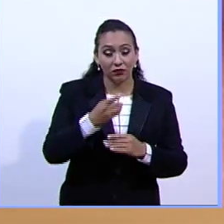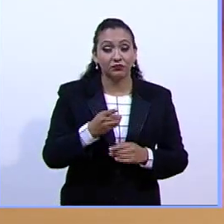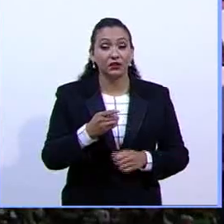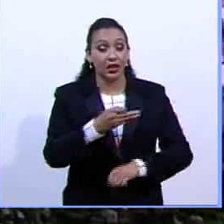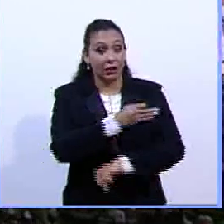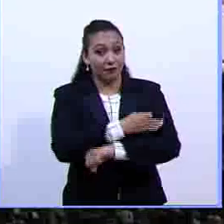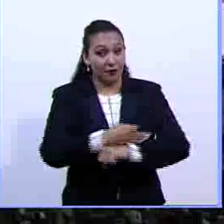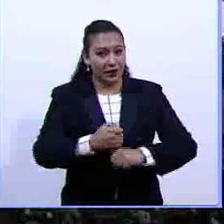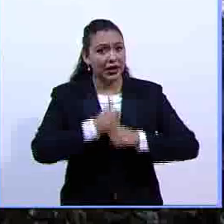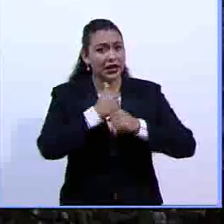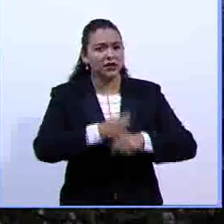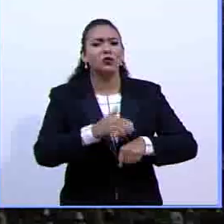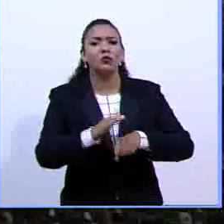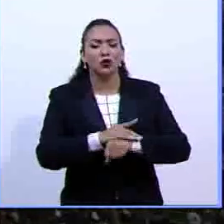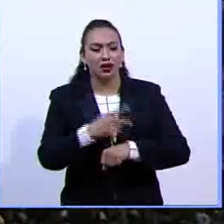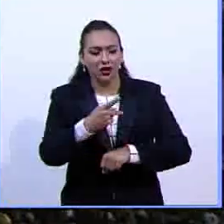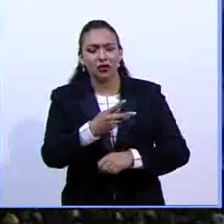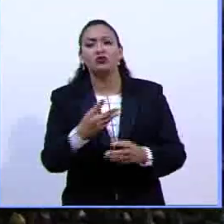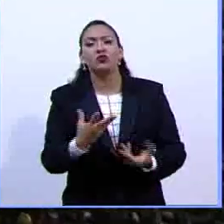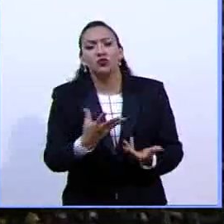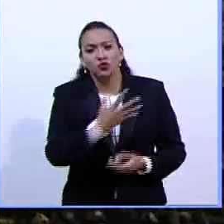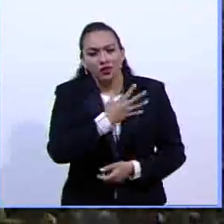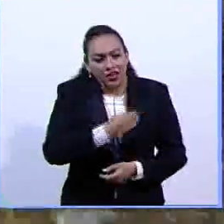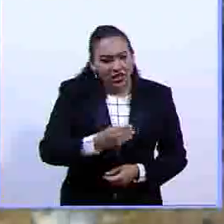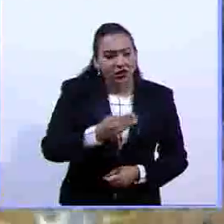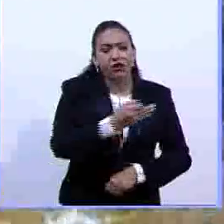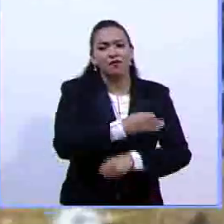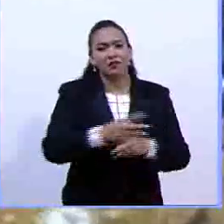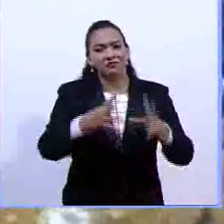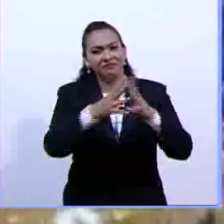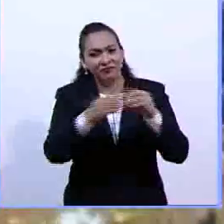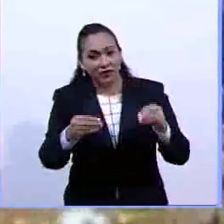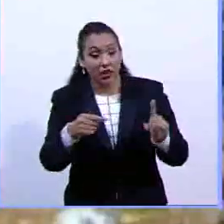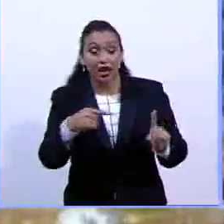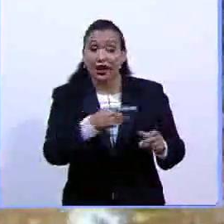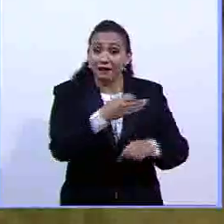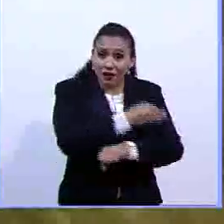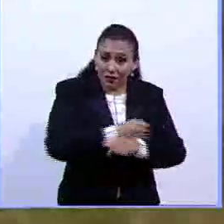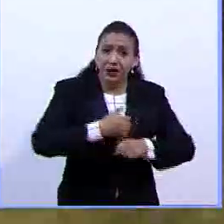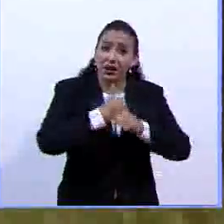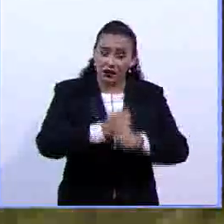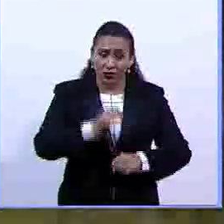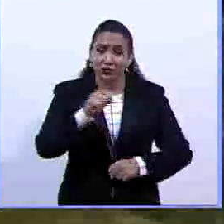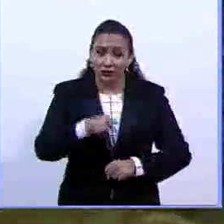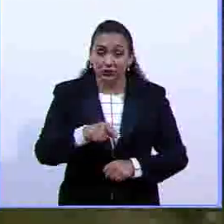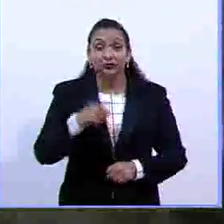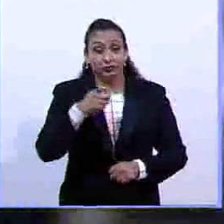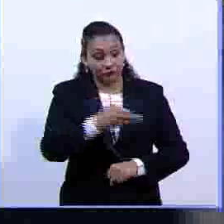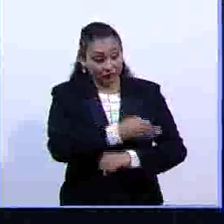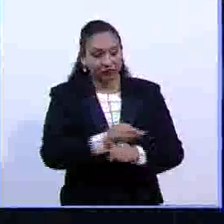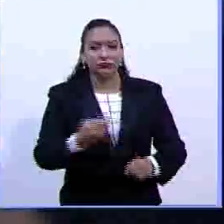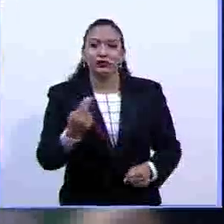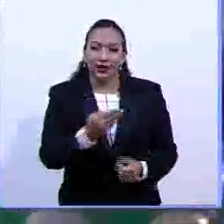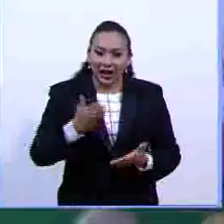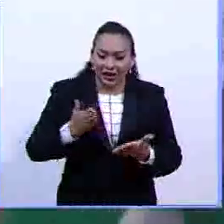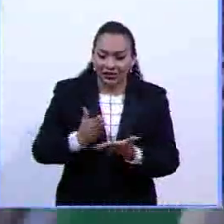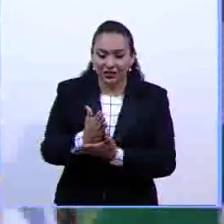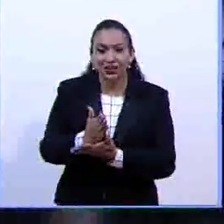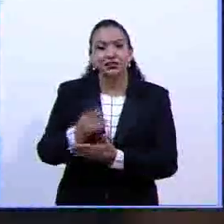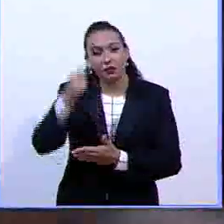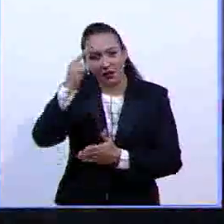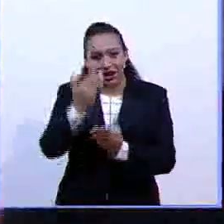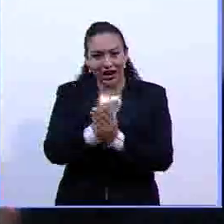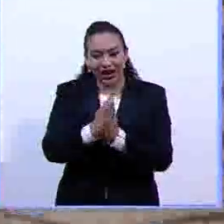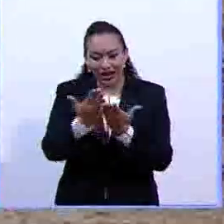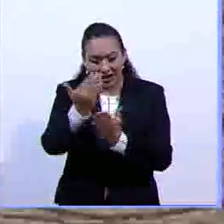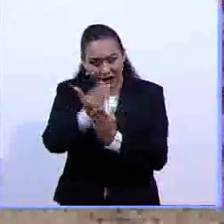personas desaparecidas pueden considerarse víctimas indirectas, por lo que deben tener acceso a la carpeta de investigación como parte de